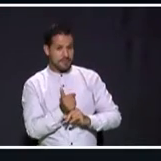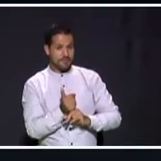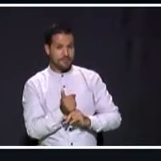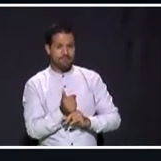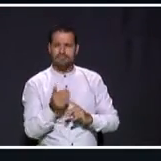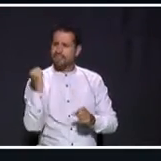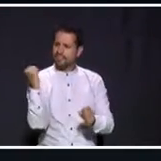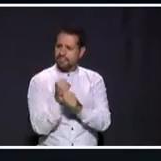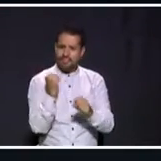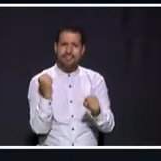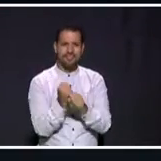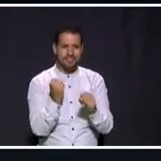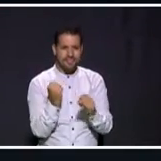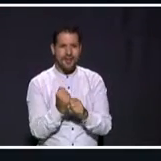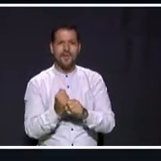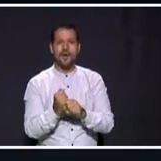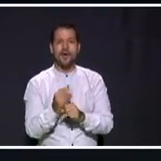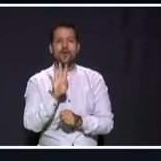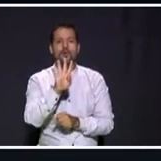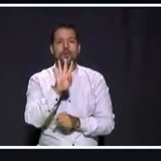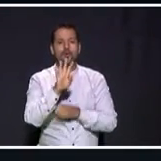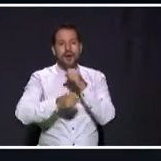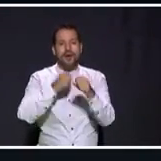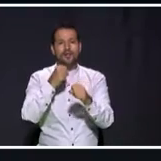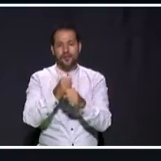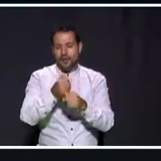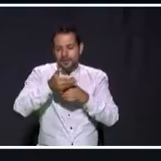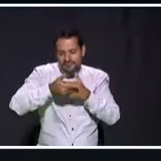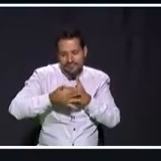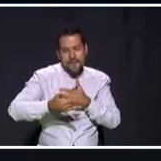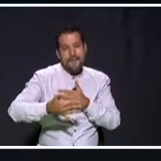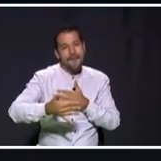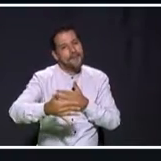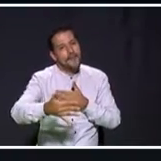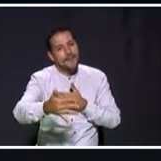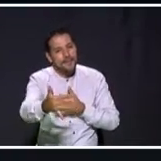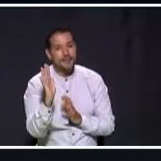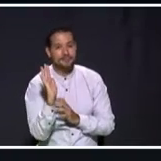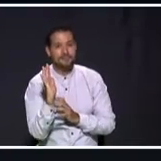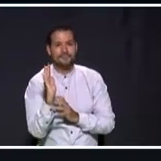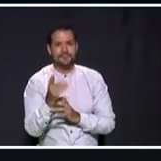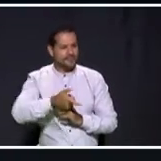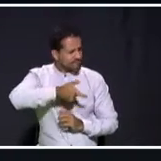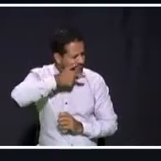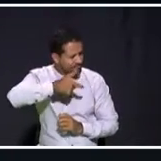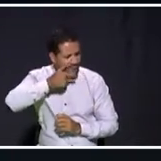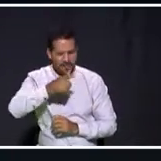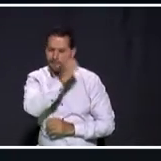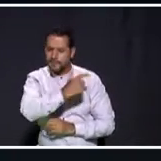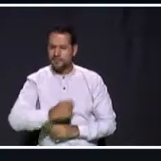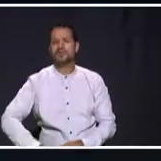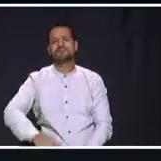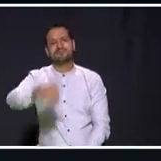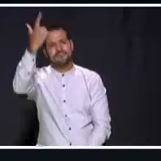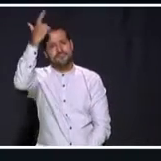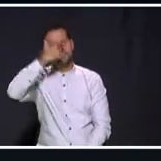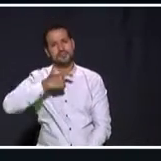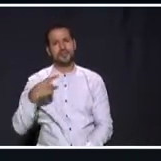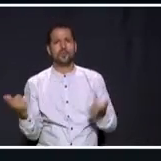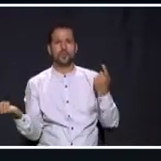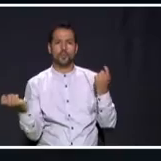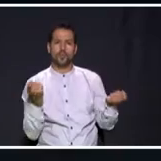trabajo y en la continuidad de los 4 años vamos a decirle a estas obras que vamos a tener unos interventores serios y vehementemente controladores de